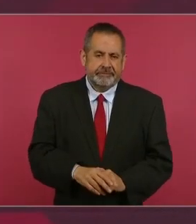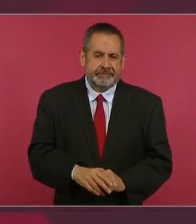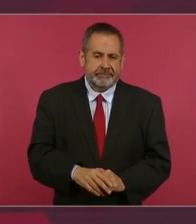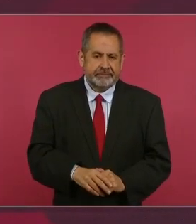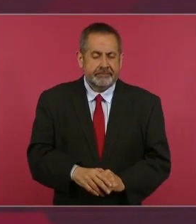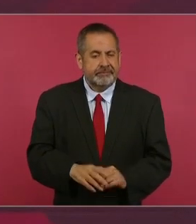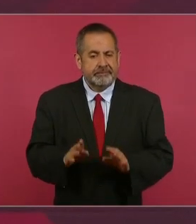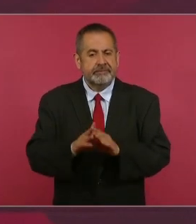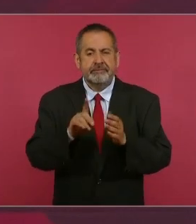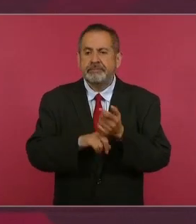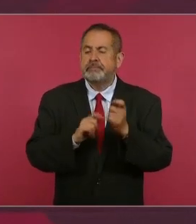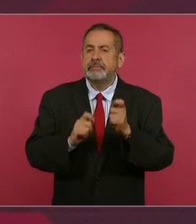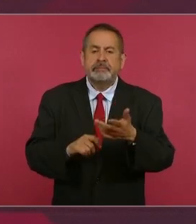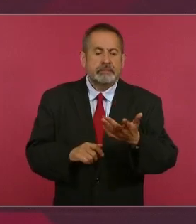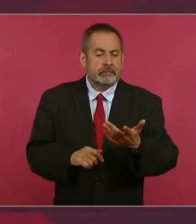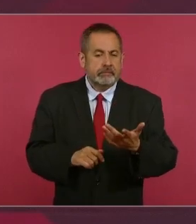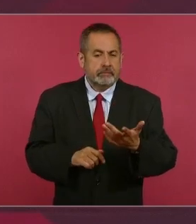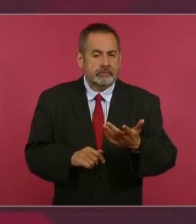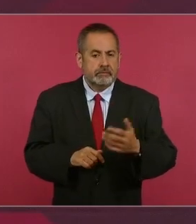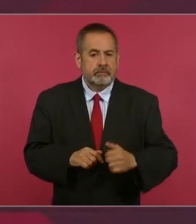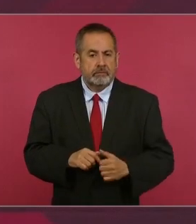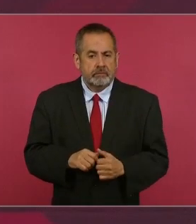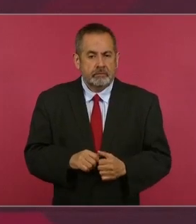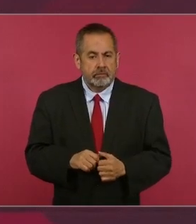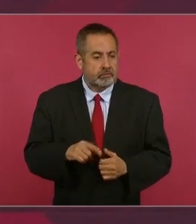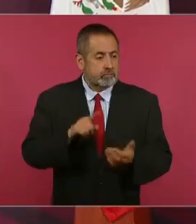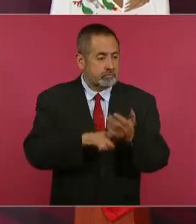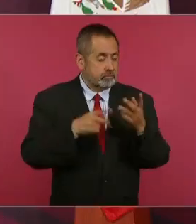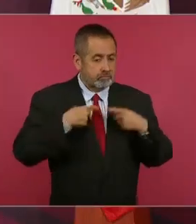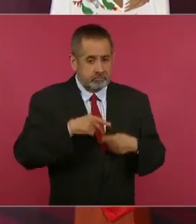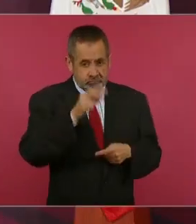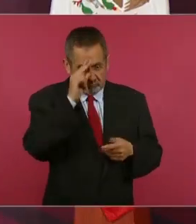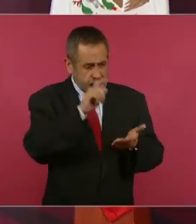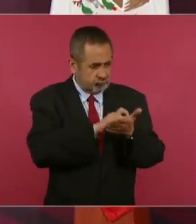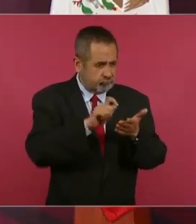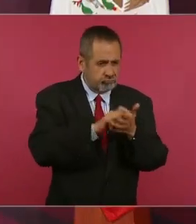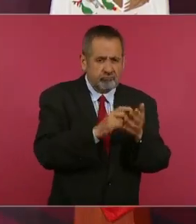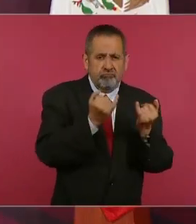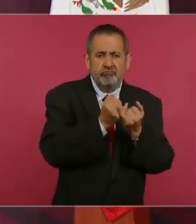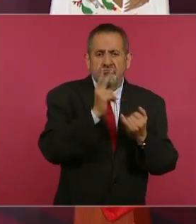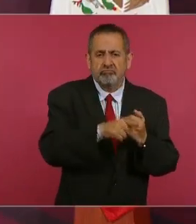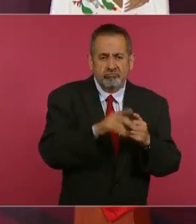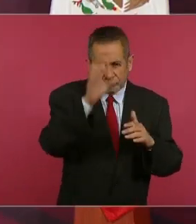y sobre todo cómo un intelectual, como un científico,